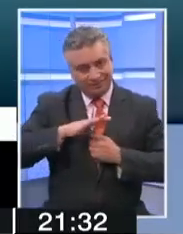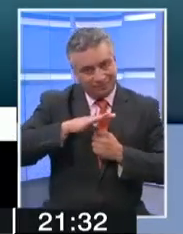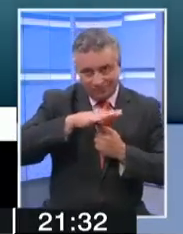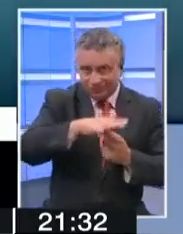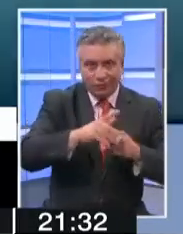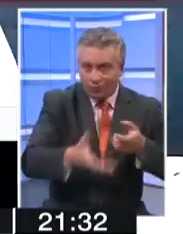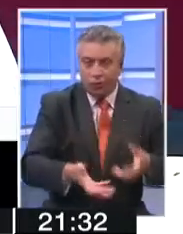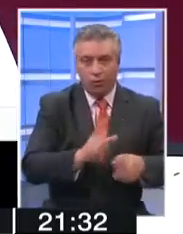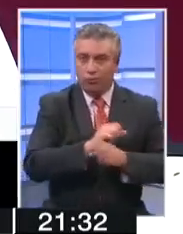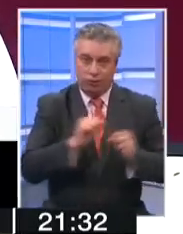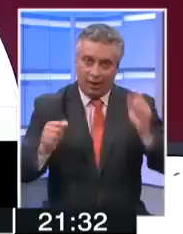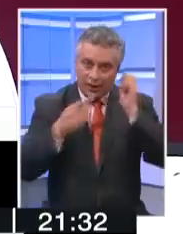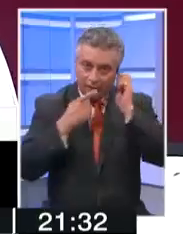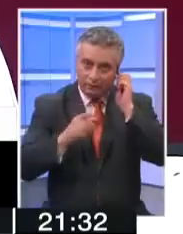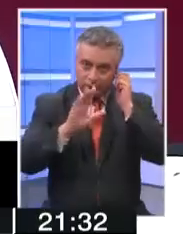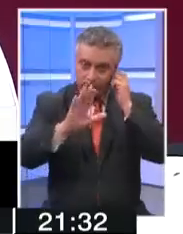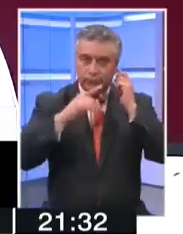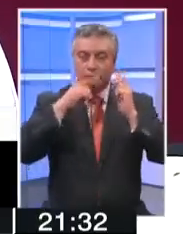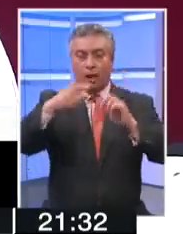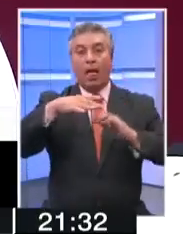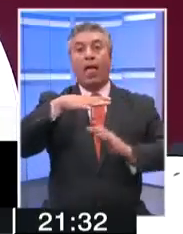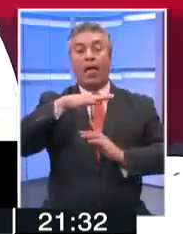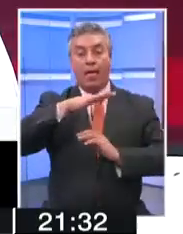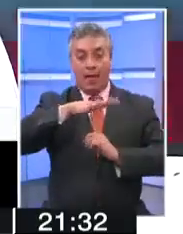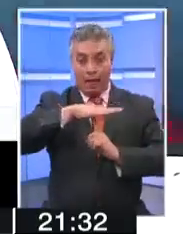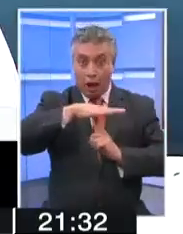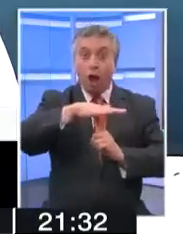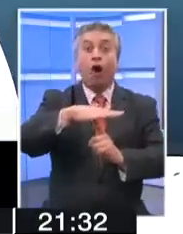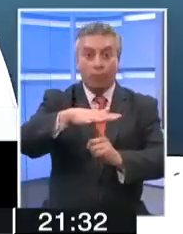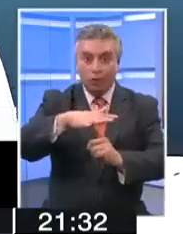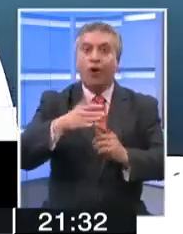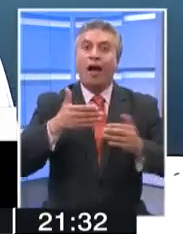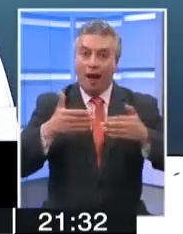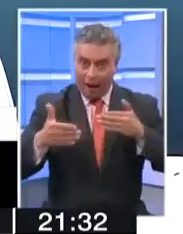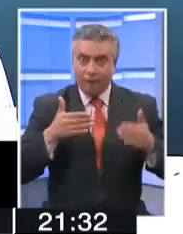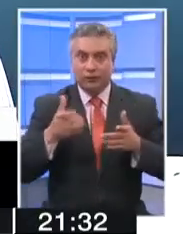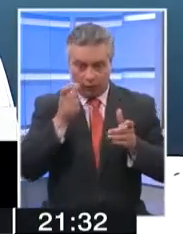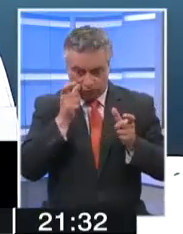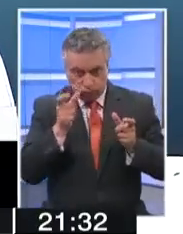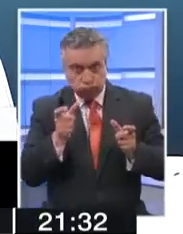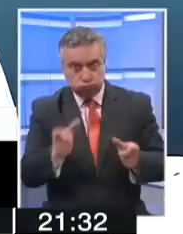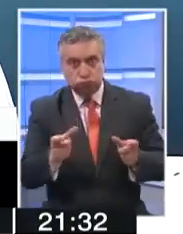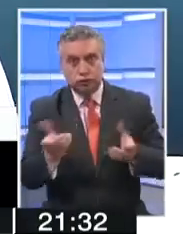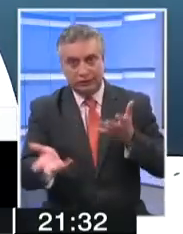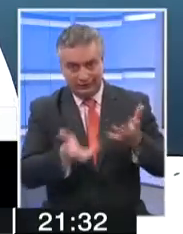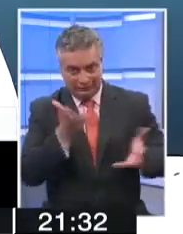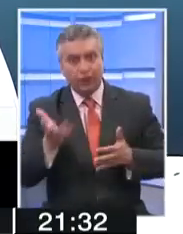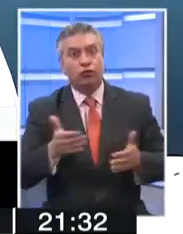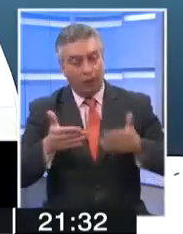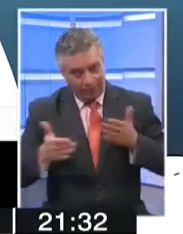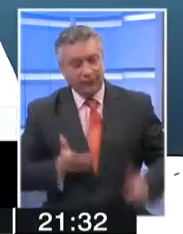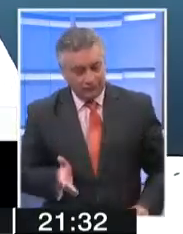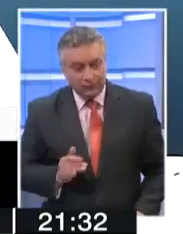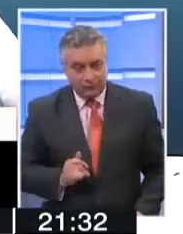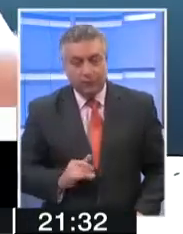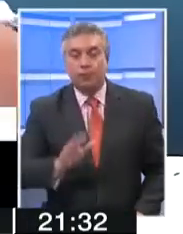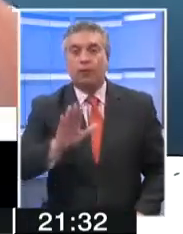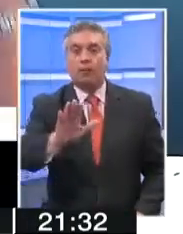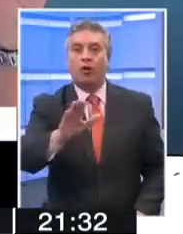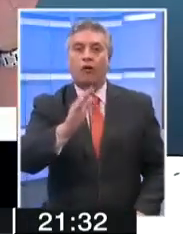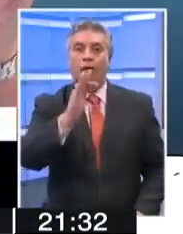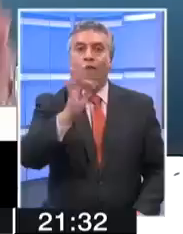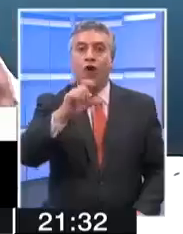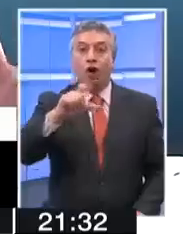tipo de emergencias. Los helicópteros en algún minuto han controlado la situación del foco de incendio. Pero ¿qué pasa? Que el foco de incendio